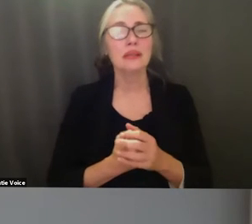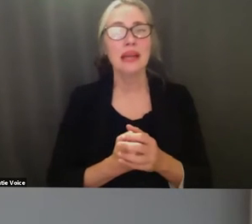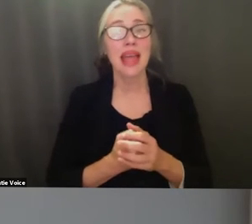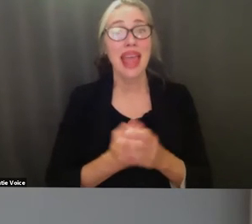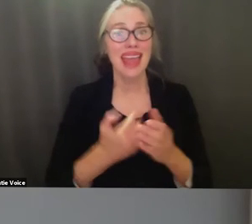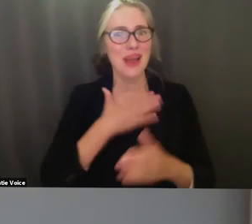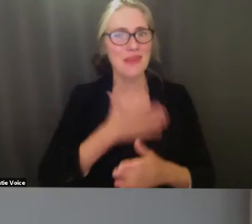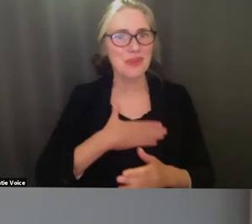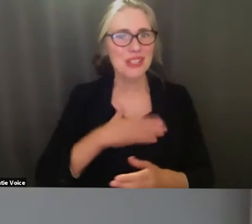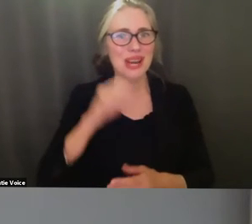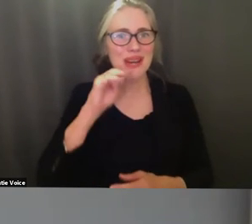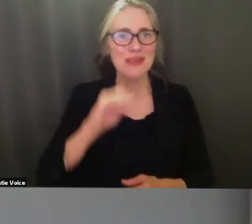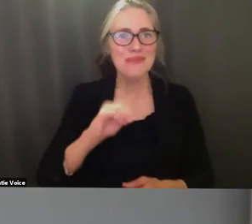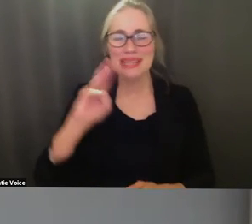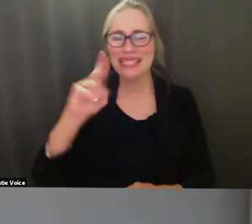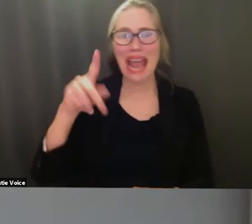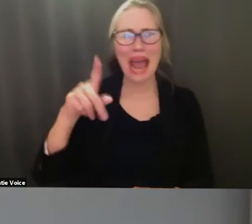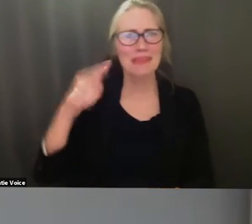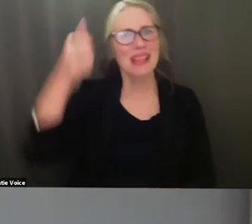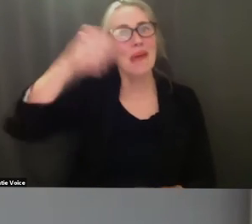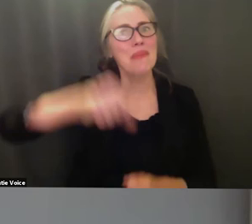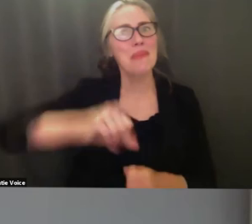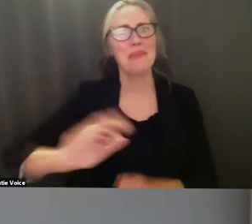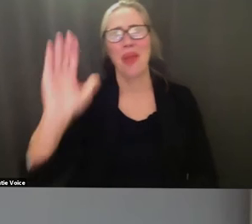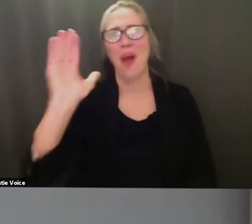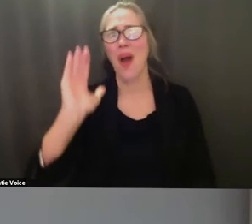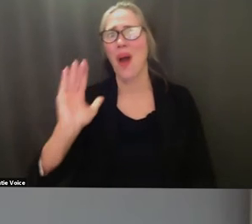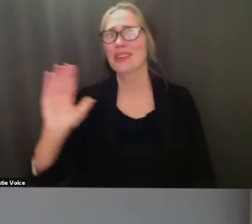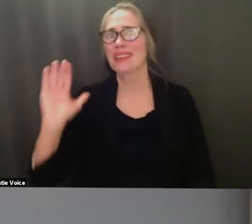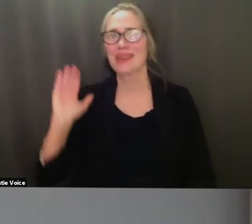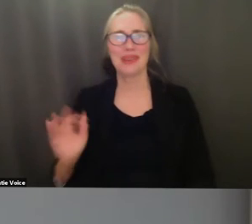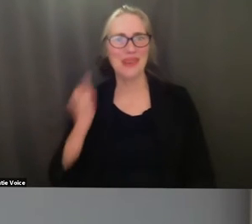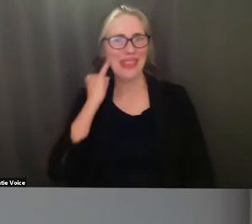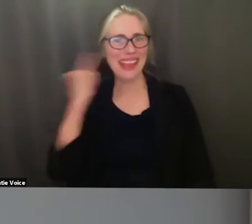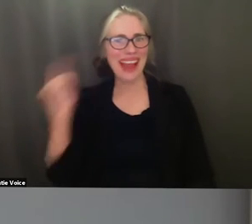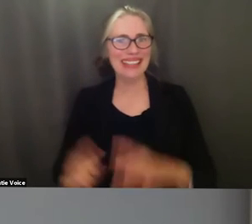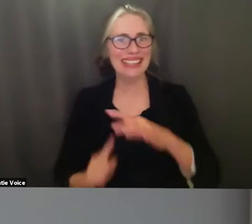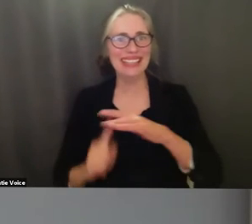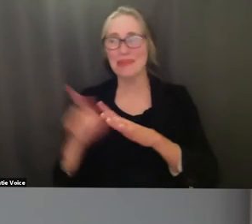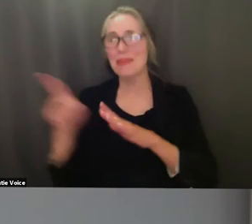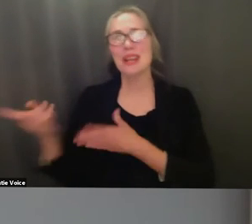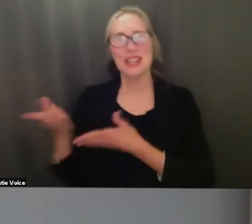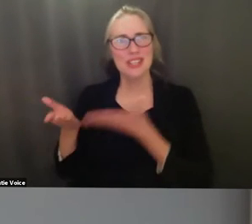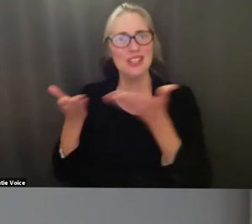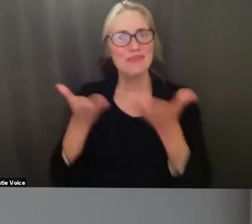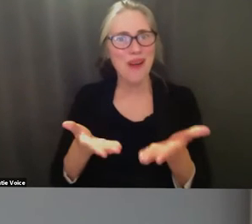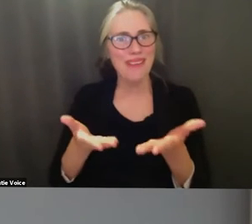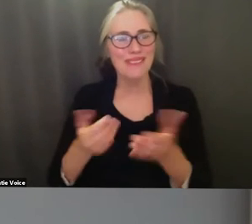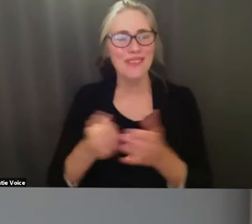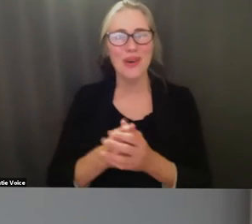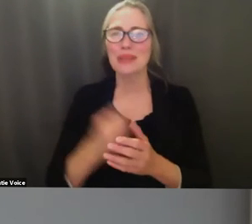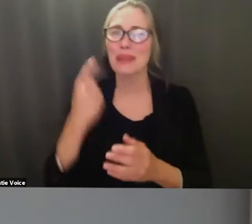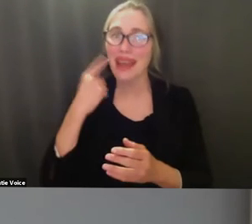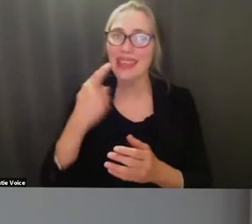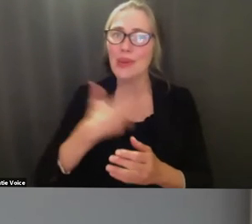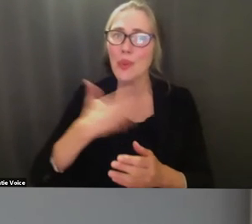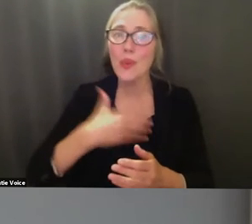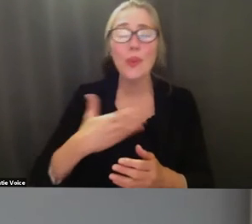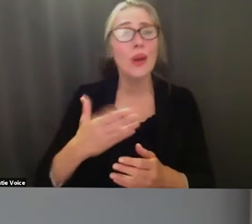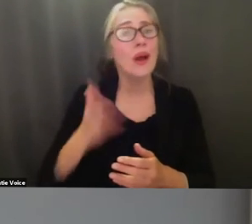mencione, que parece que fue hace mucho tiempo, y de hecho fue hace mucho tiempo, nosotros tenemos la responsabilidad del